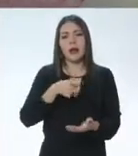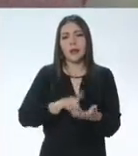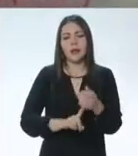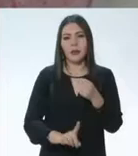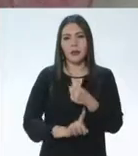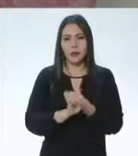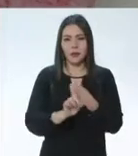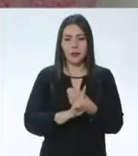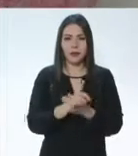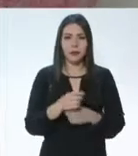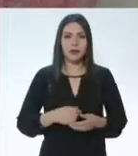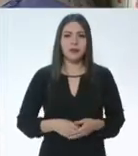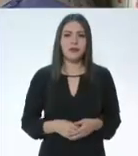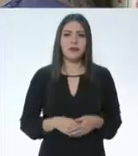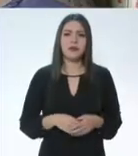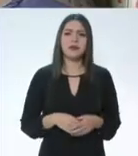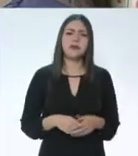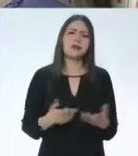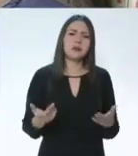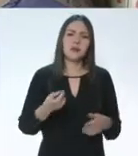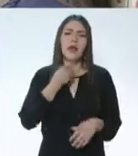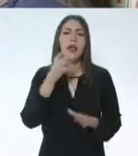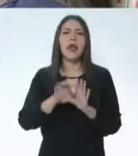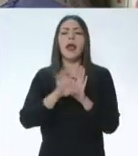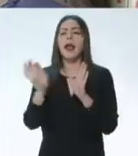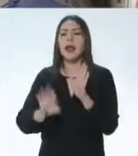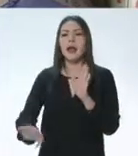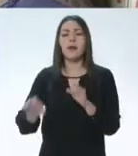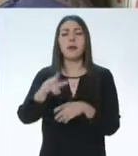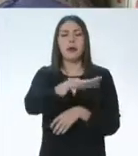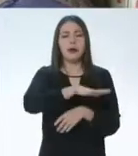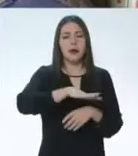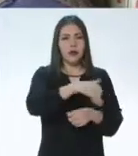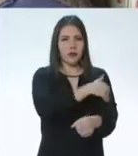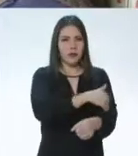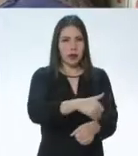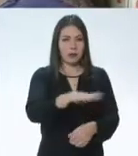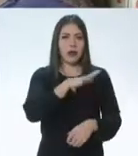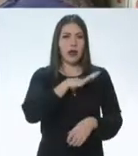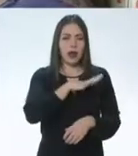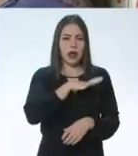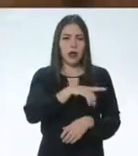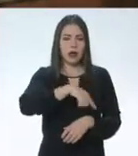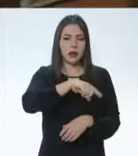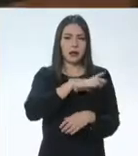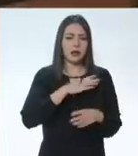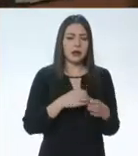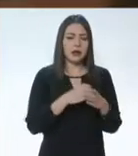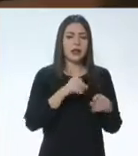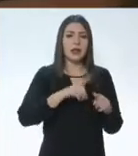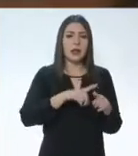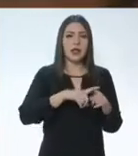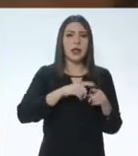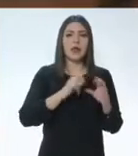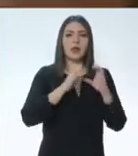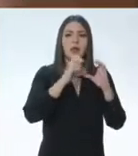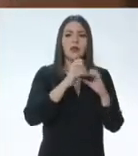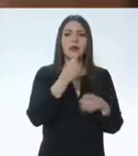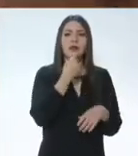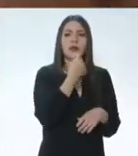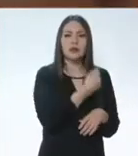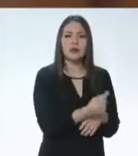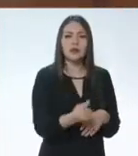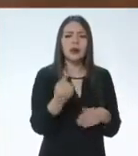que se pueden hacer cargo de los niños, que están con toda la disposición y ahora solamente lo único que necesitan es que caiga el